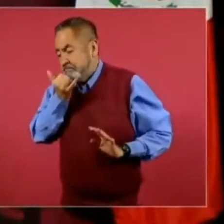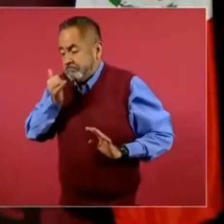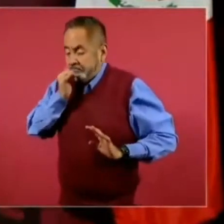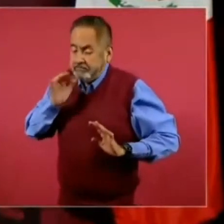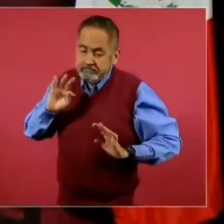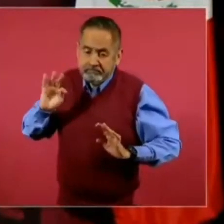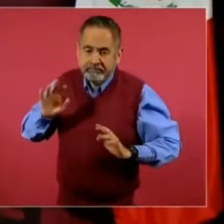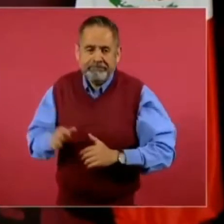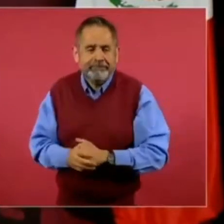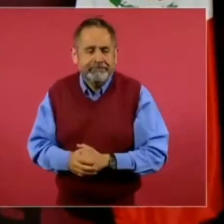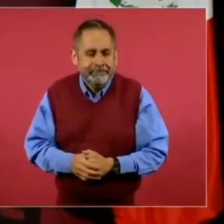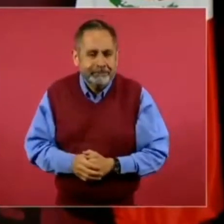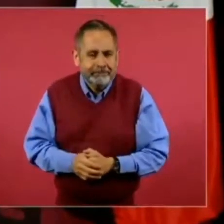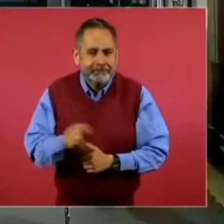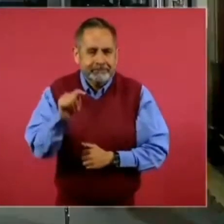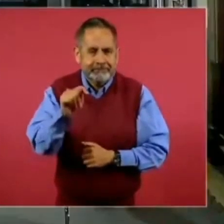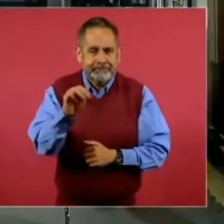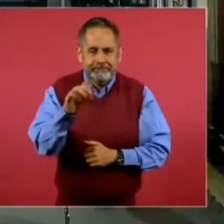en el tratado.